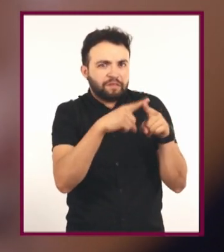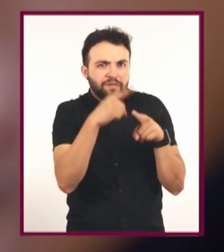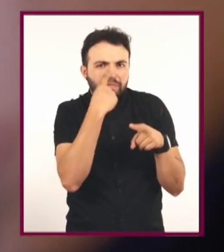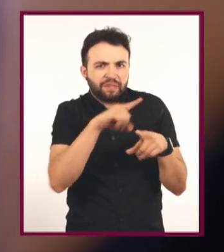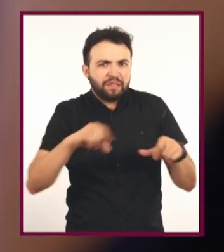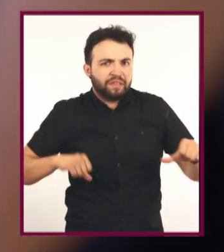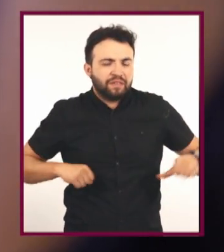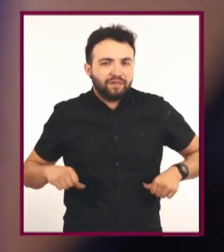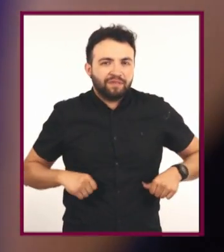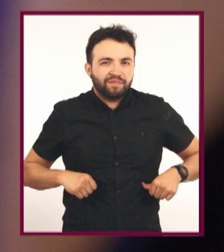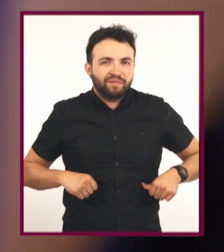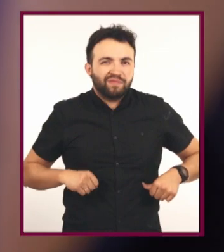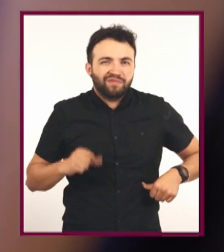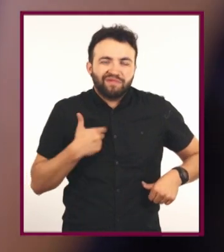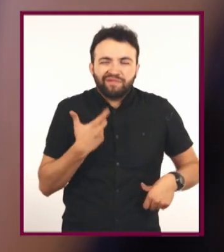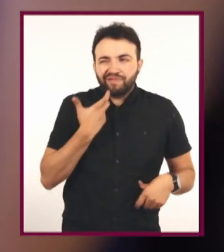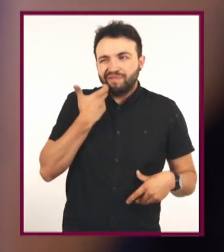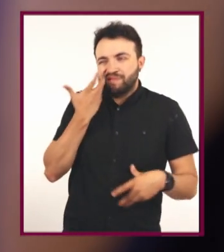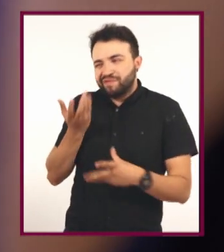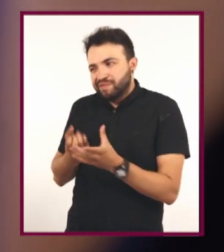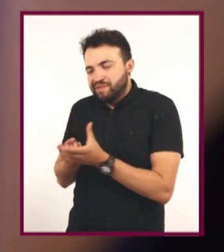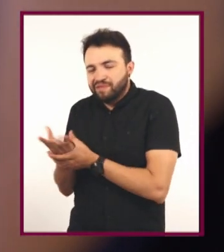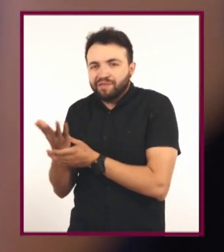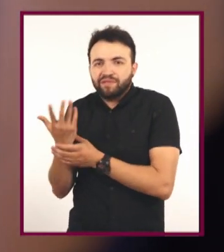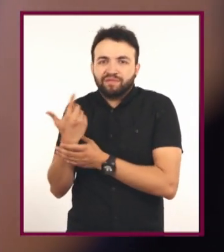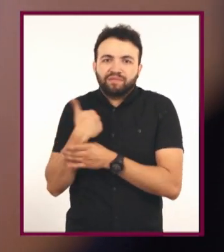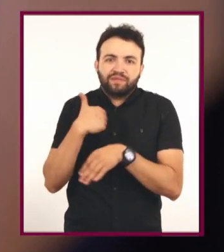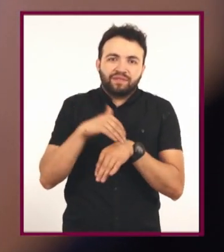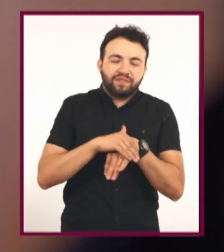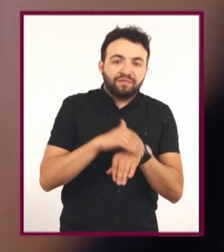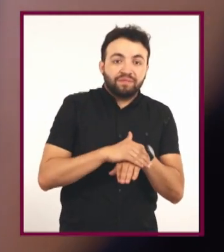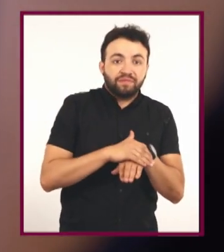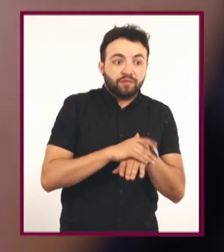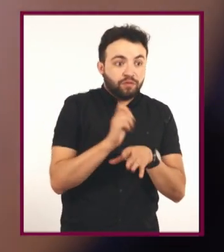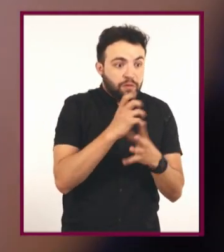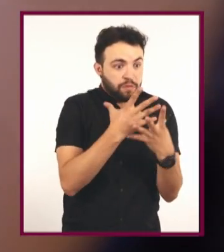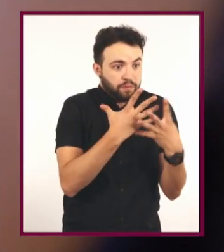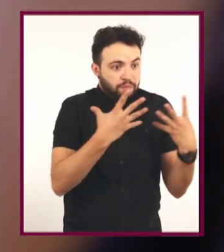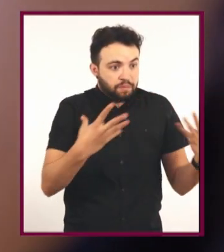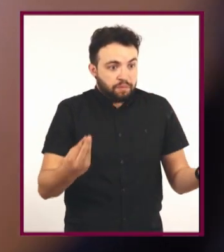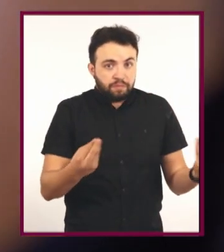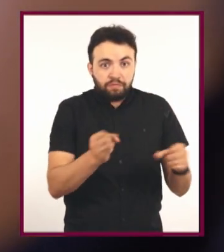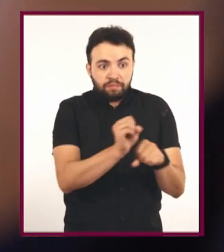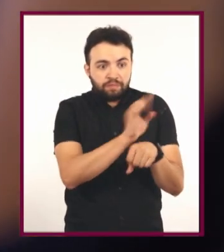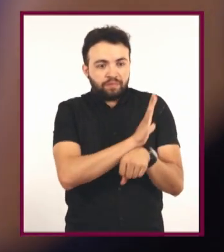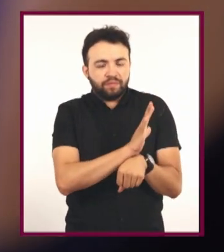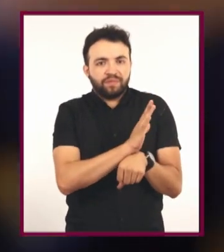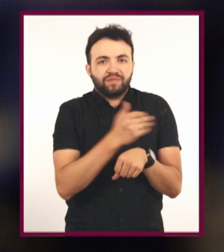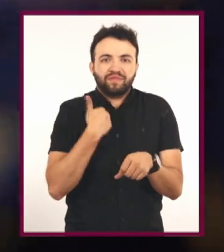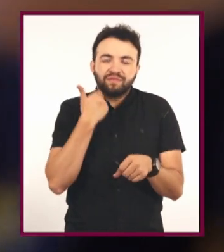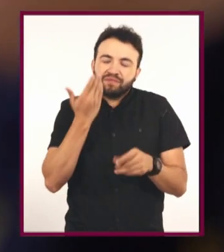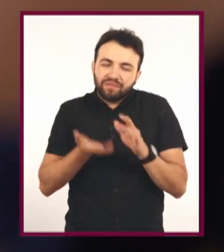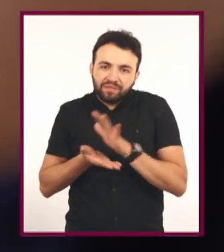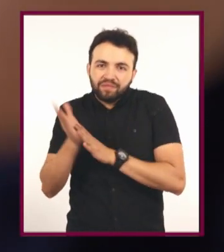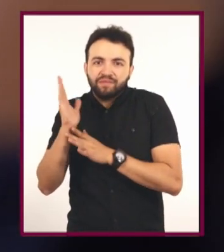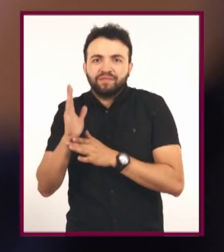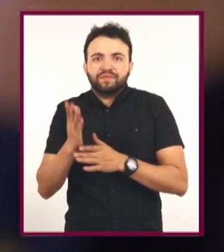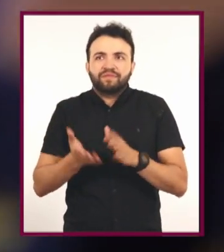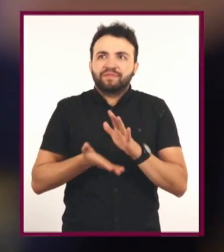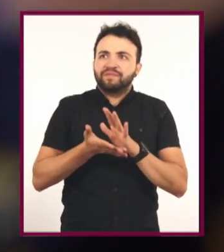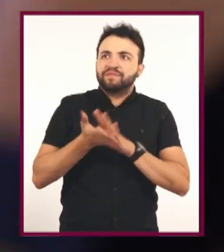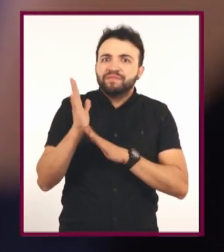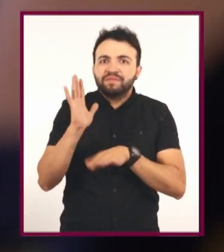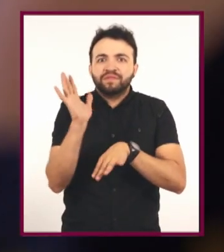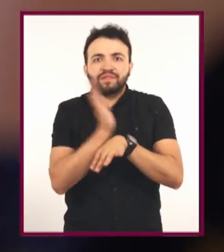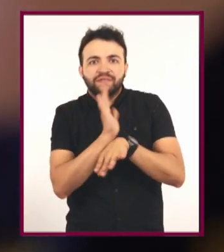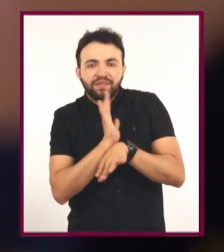practicar. Y quiero salir con mis amigas, nada más que termine el confinamiento. Quiero pasear con